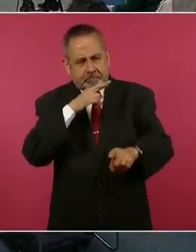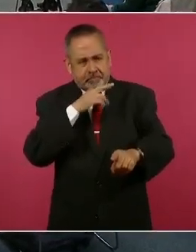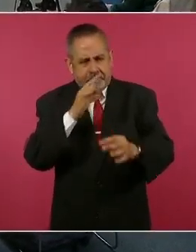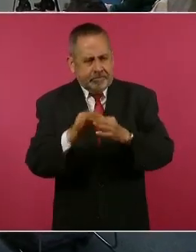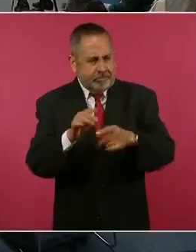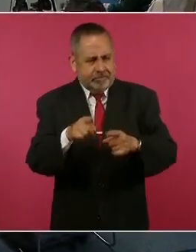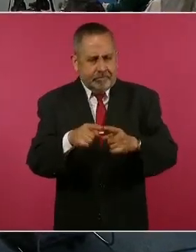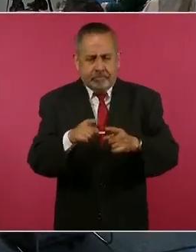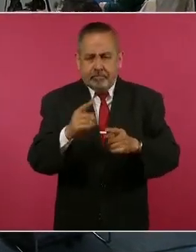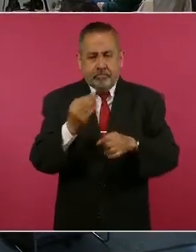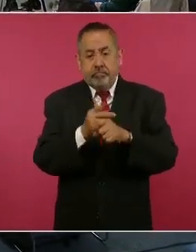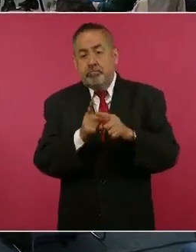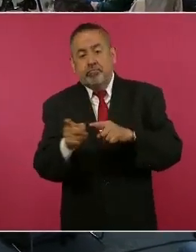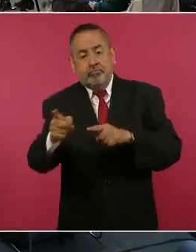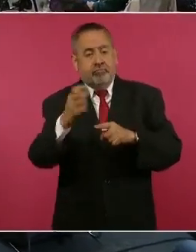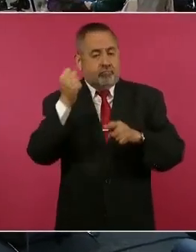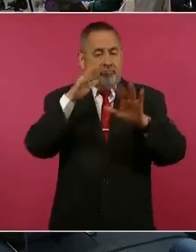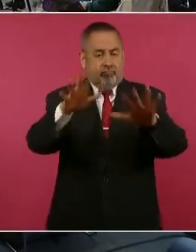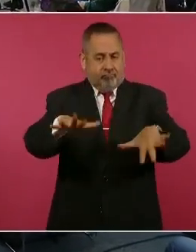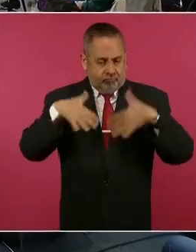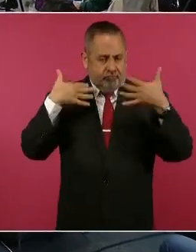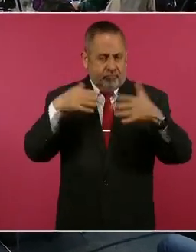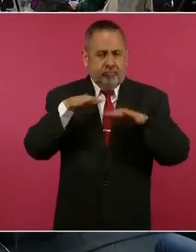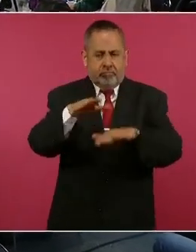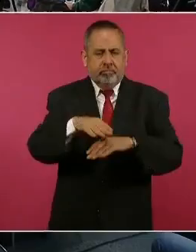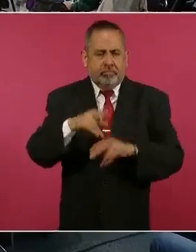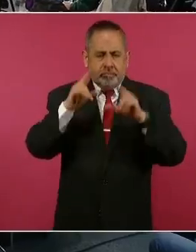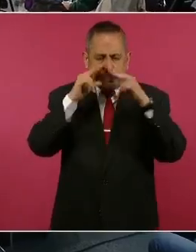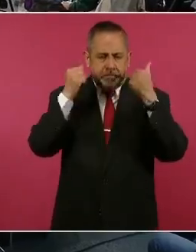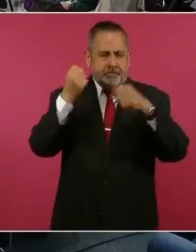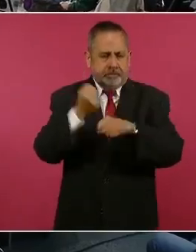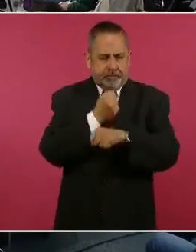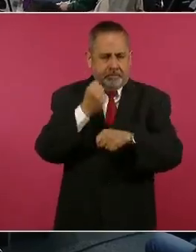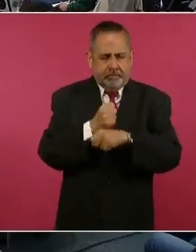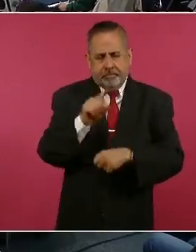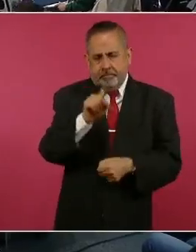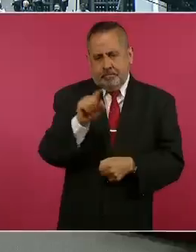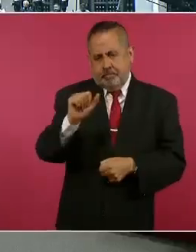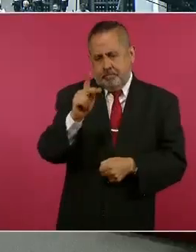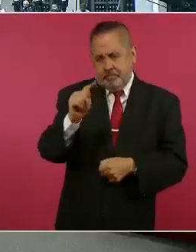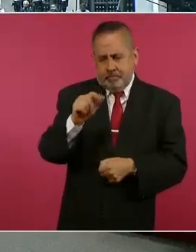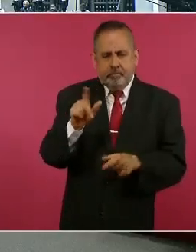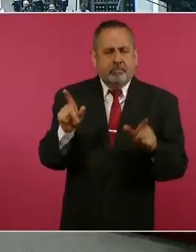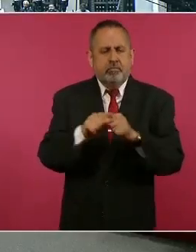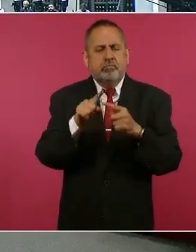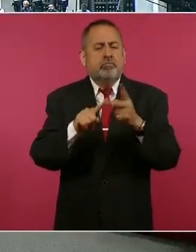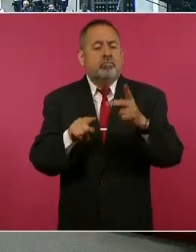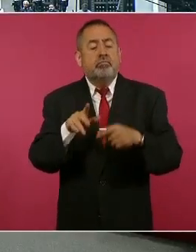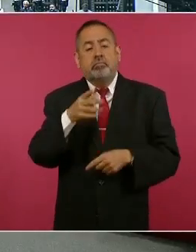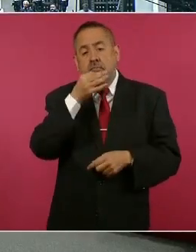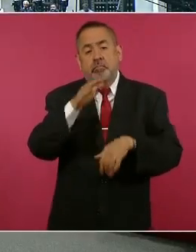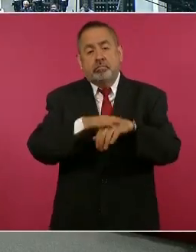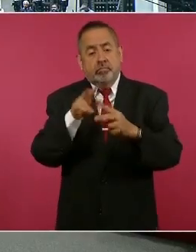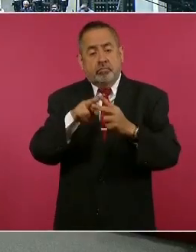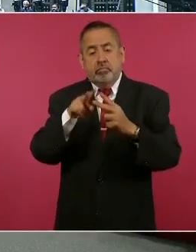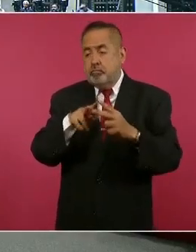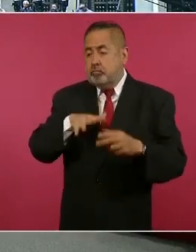apurado por el acto de Zapata. Nada más decirle un par de cosas. Toda la región, y